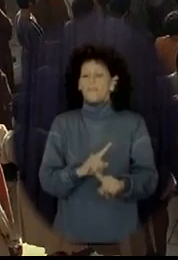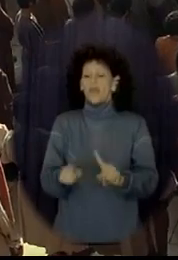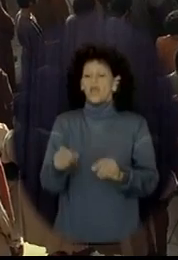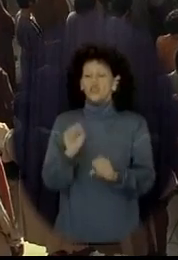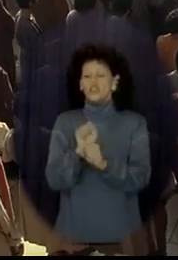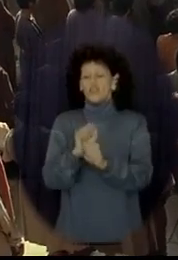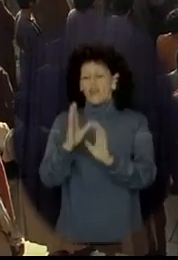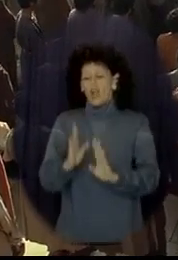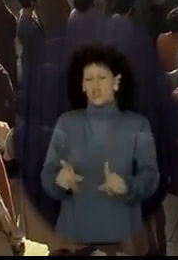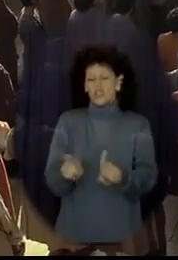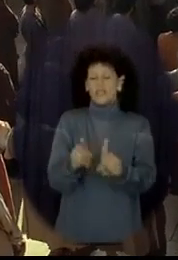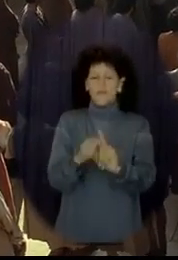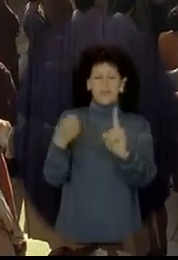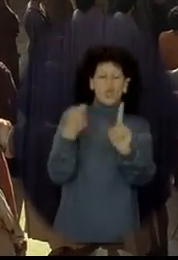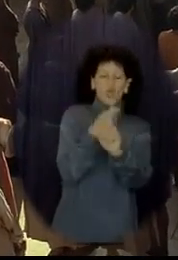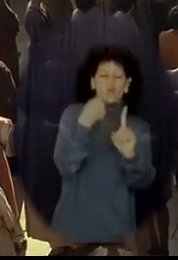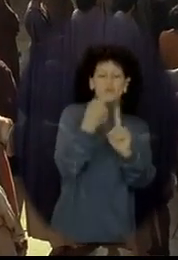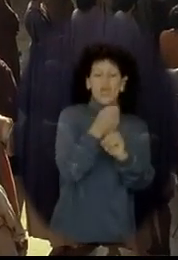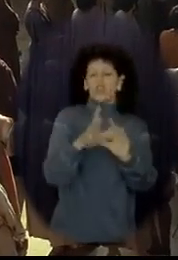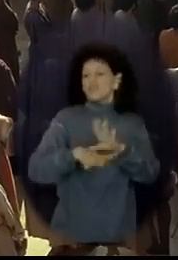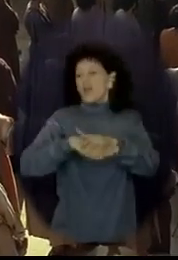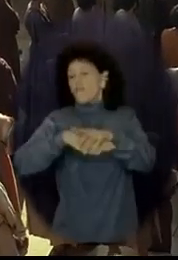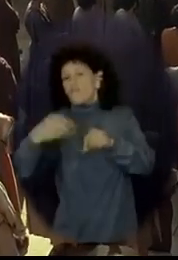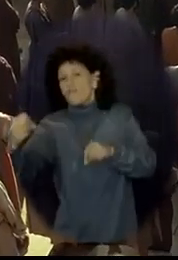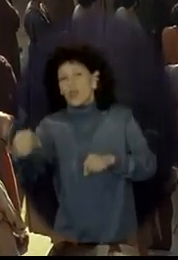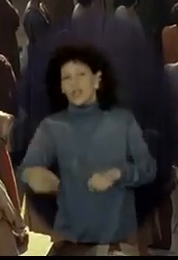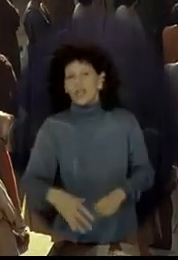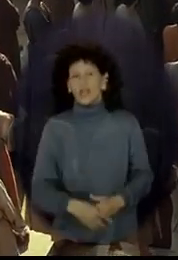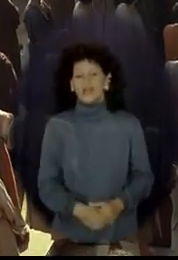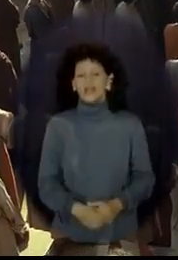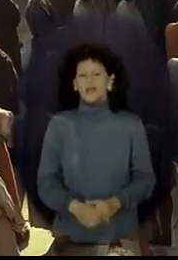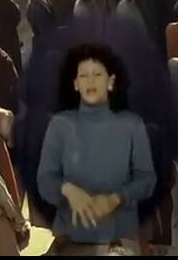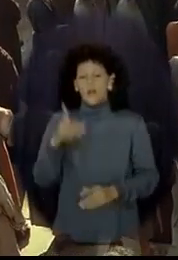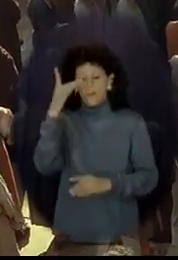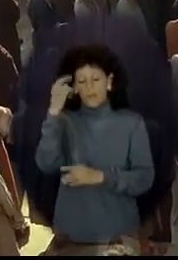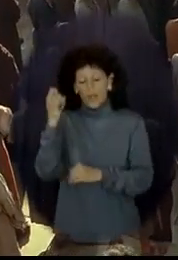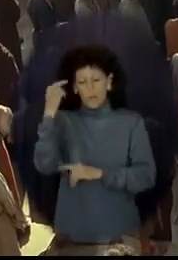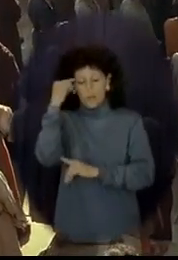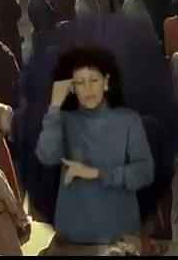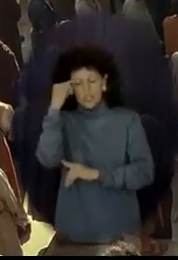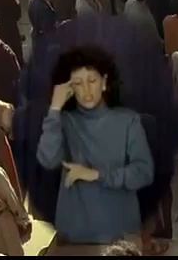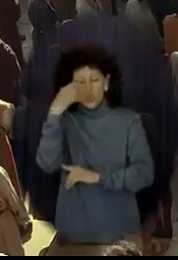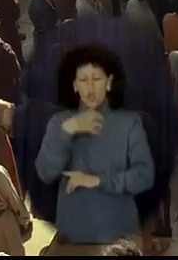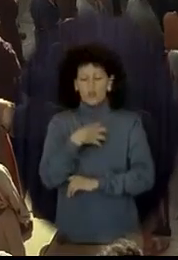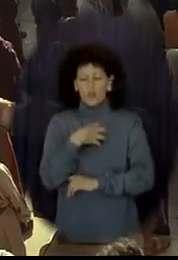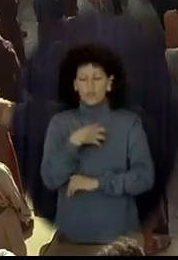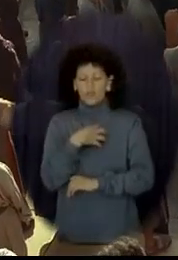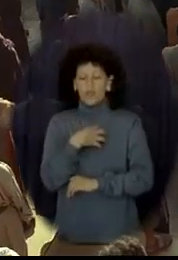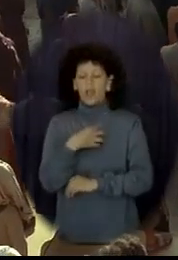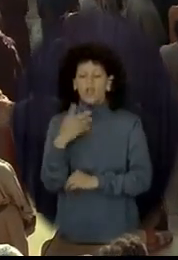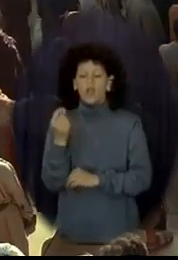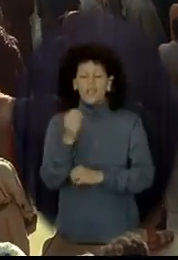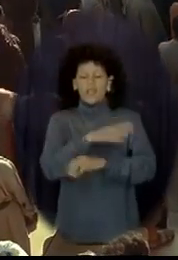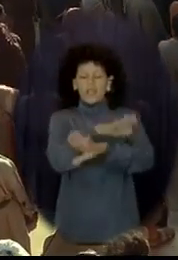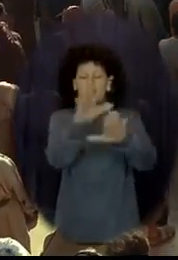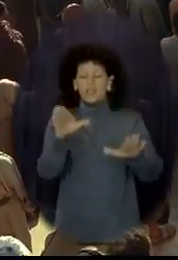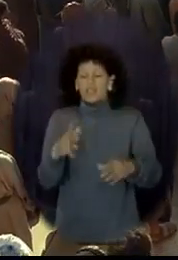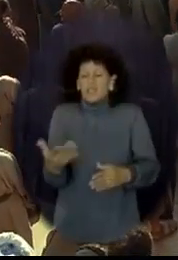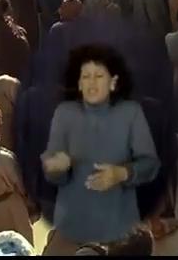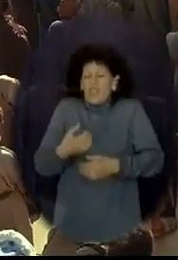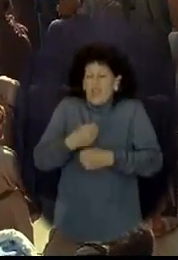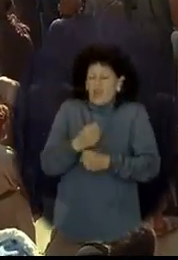criado, pero también lo hirieron y lo echaron fuera. Por fin, el dueño del terreno dijo, ¿qué